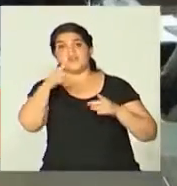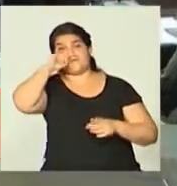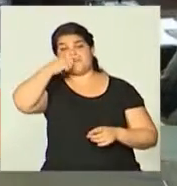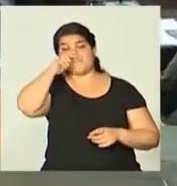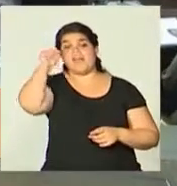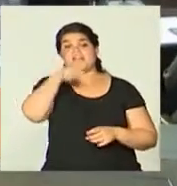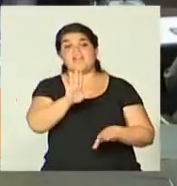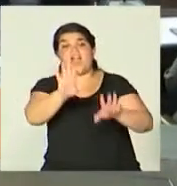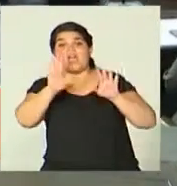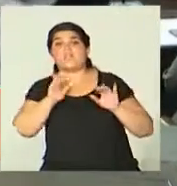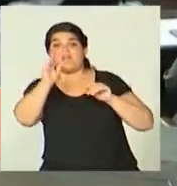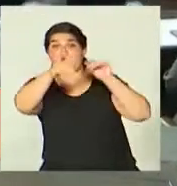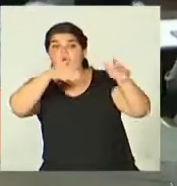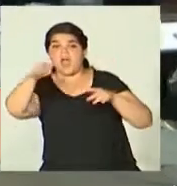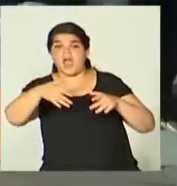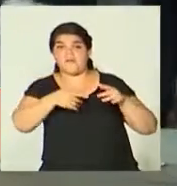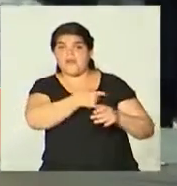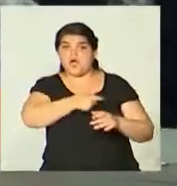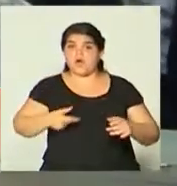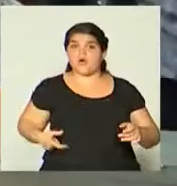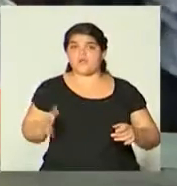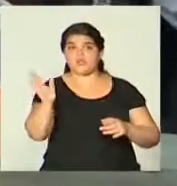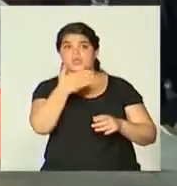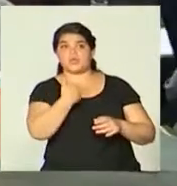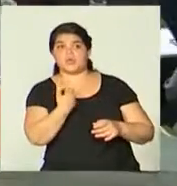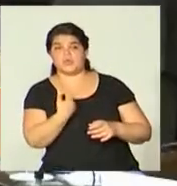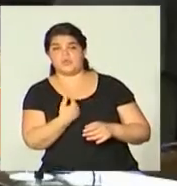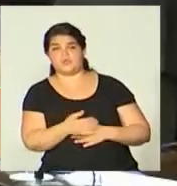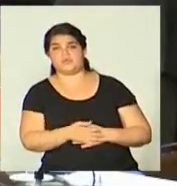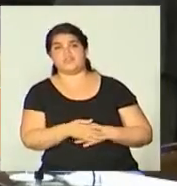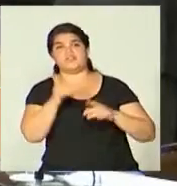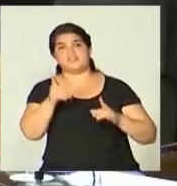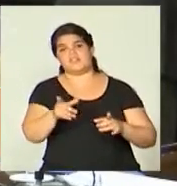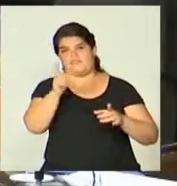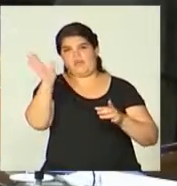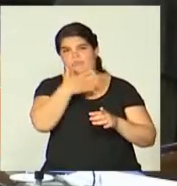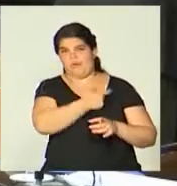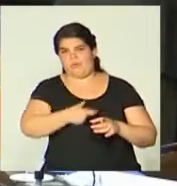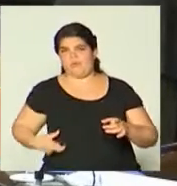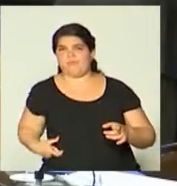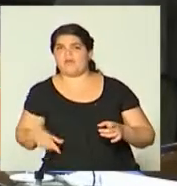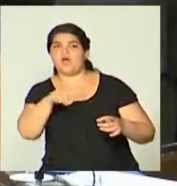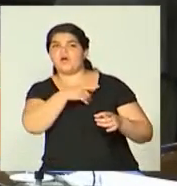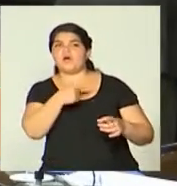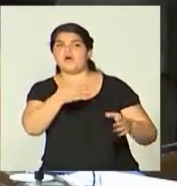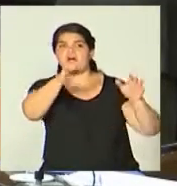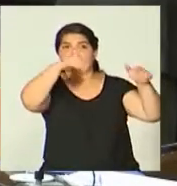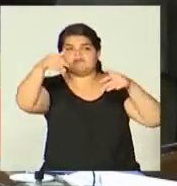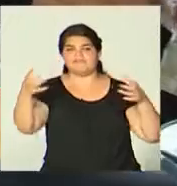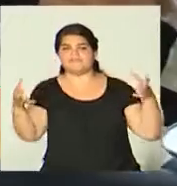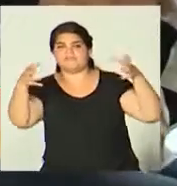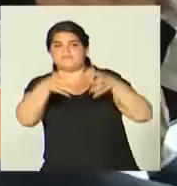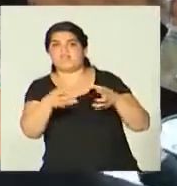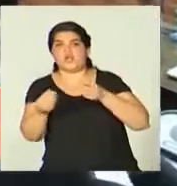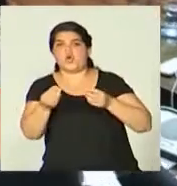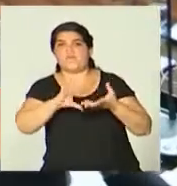convocar a los gobernadores y a los senadores nacionales, que es donde empiezan estas leyes, para buscar un nuevo esquema de distribución